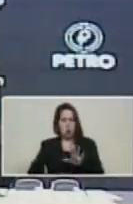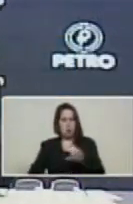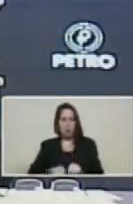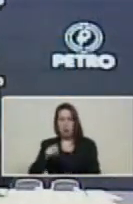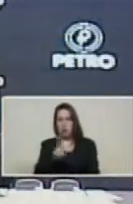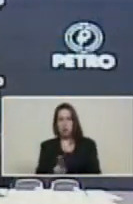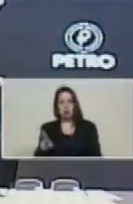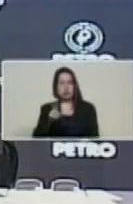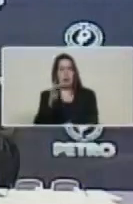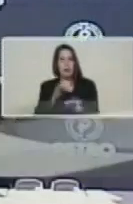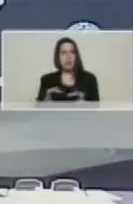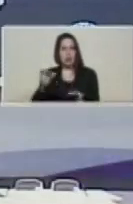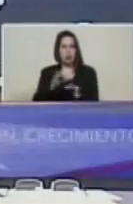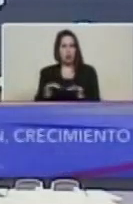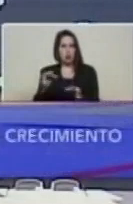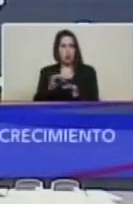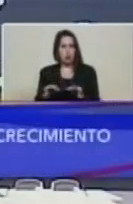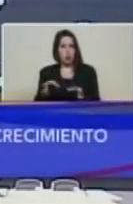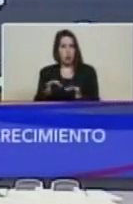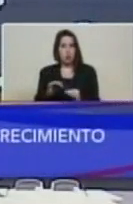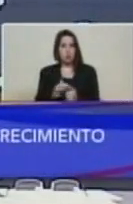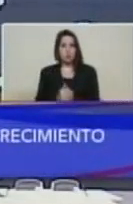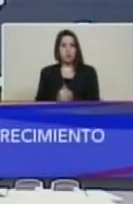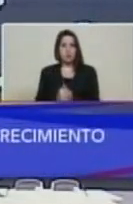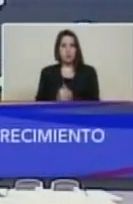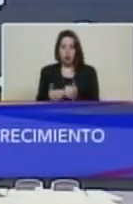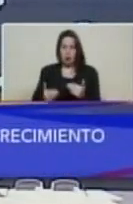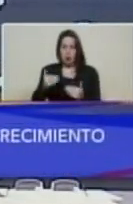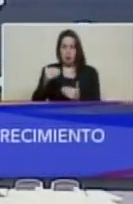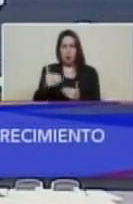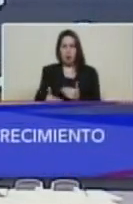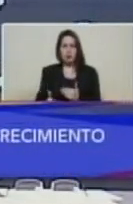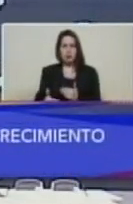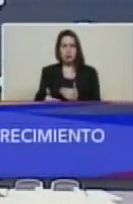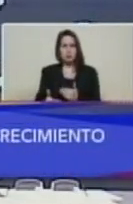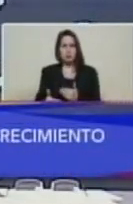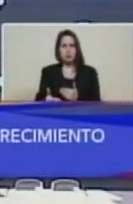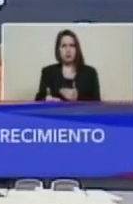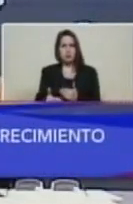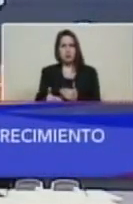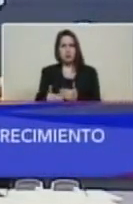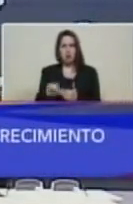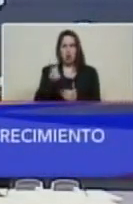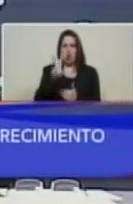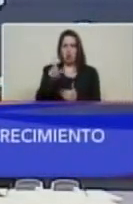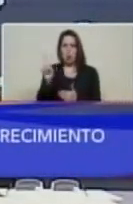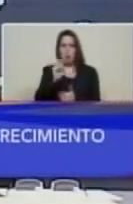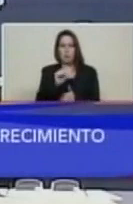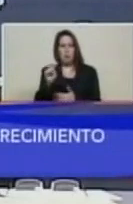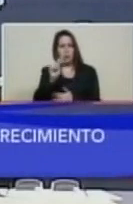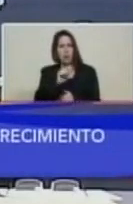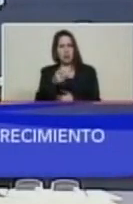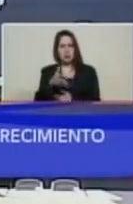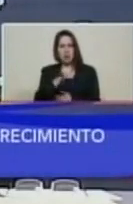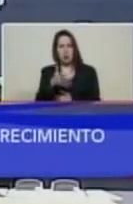petro va a tener, en el transcurso de los próximos dos meses, a tener